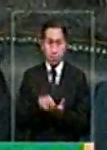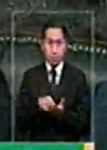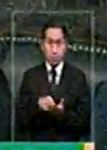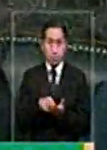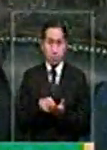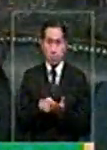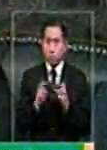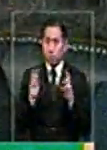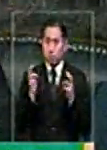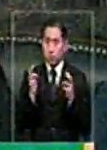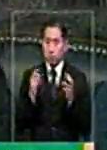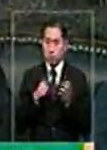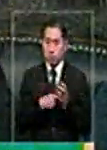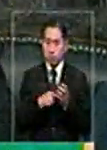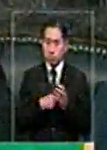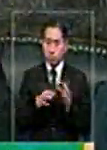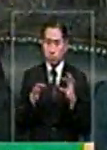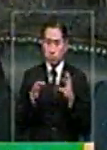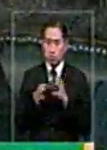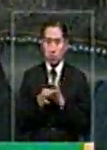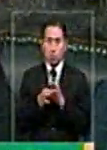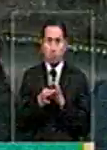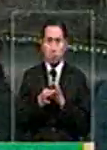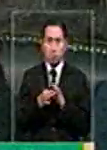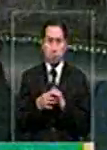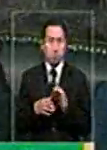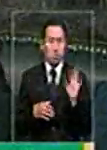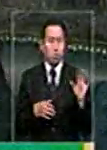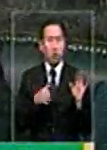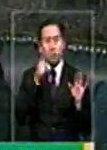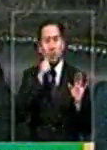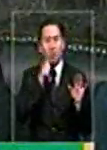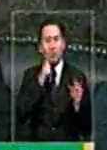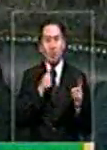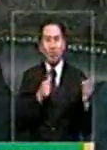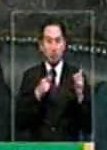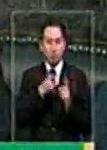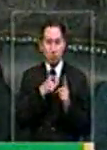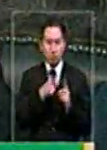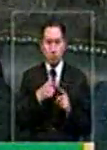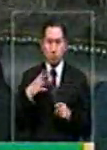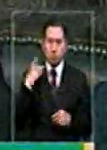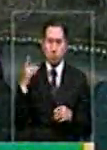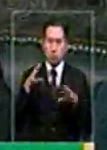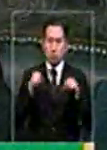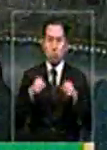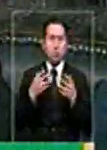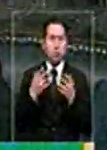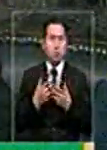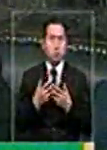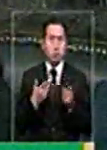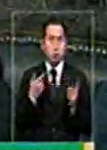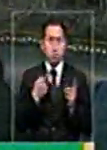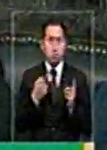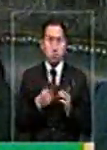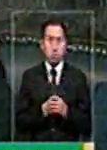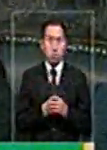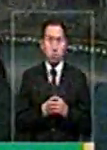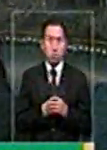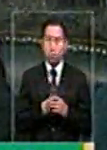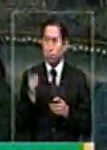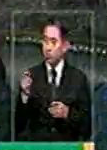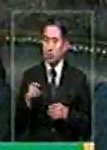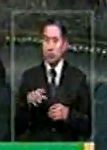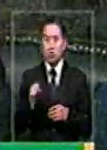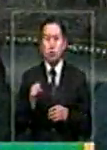un tema relacionado donde la señora Maricruz Medrano era apoderada legal. Entonces Pedro